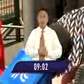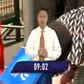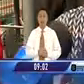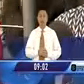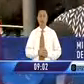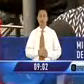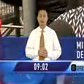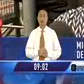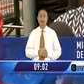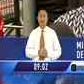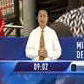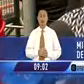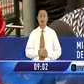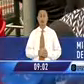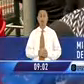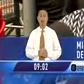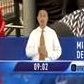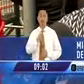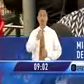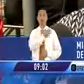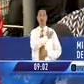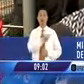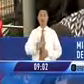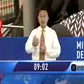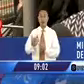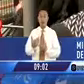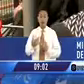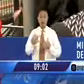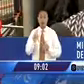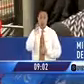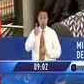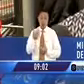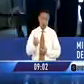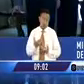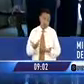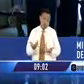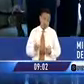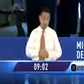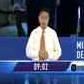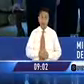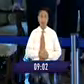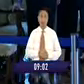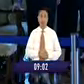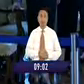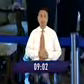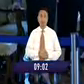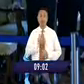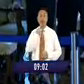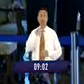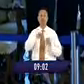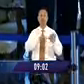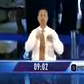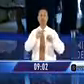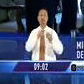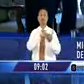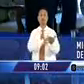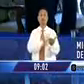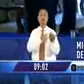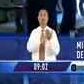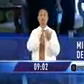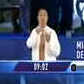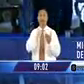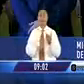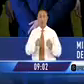interna de la vicepresidencia que esperamos que el día de mañana la podemos tener. También indicaron que sus programas